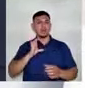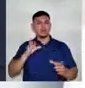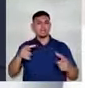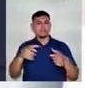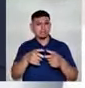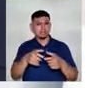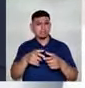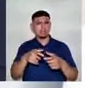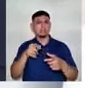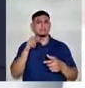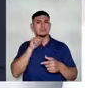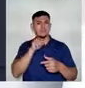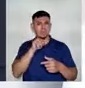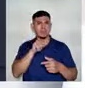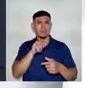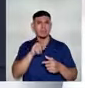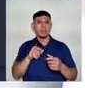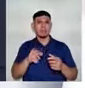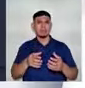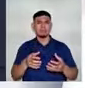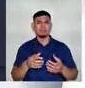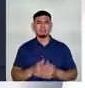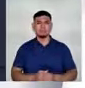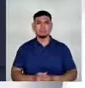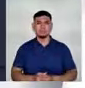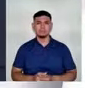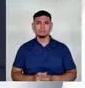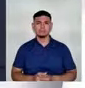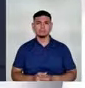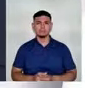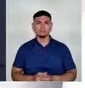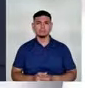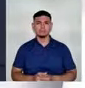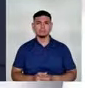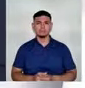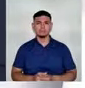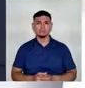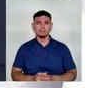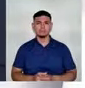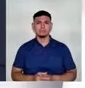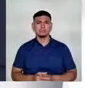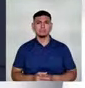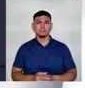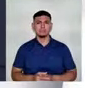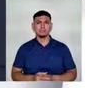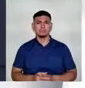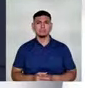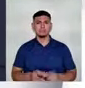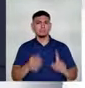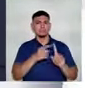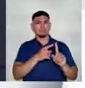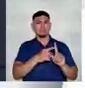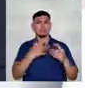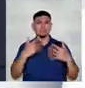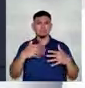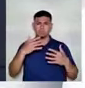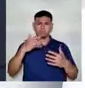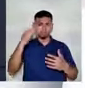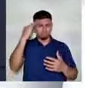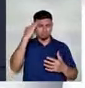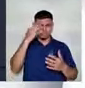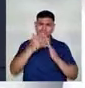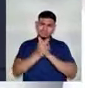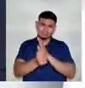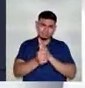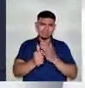la Cámara de Senadores. Un vasto creador literario, conocedor de la realidad